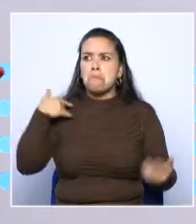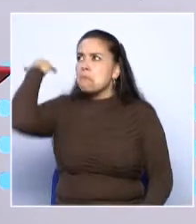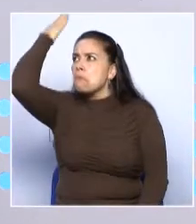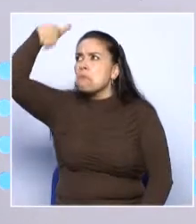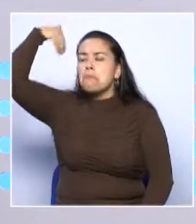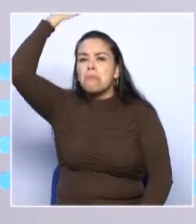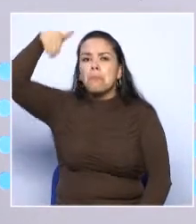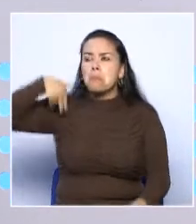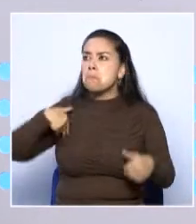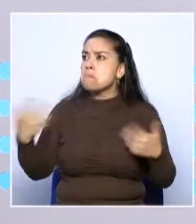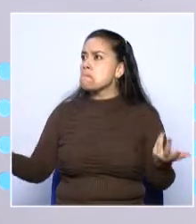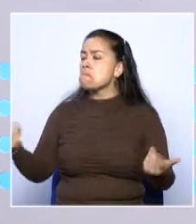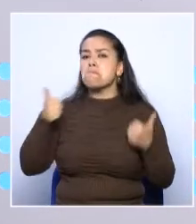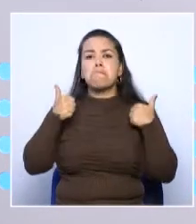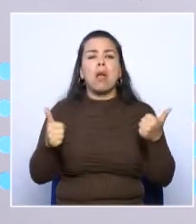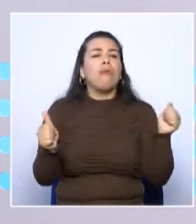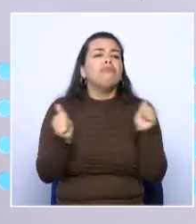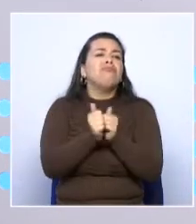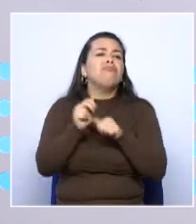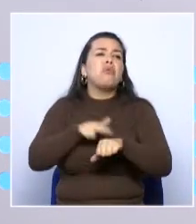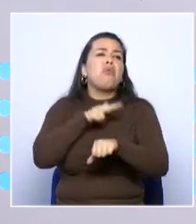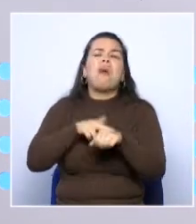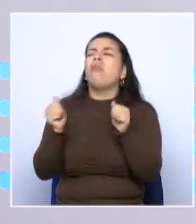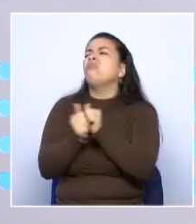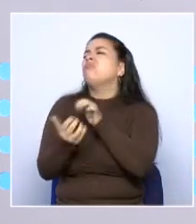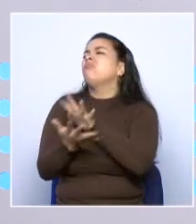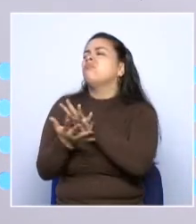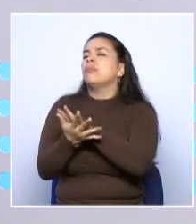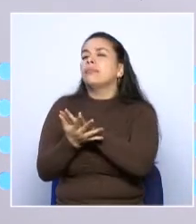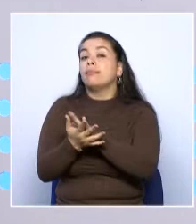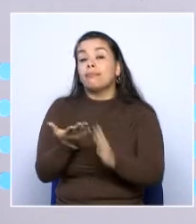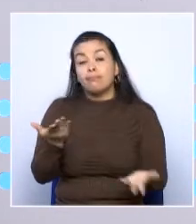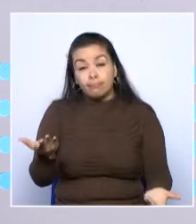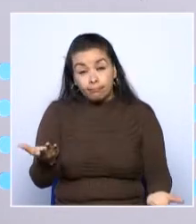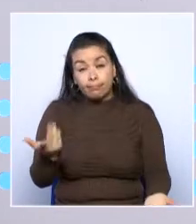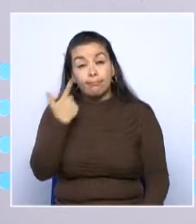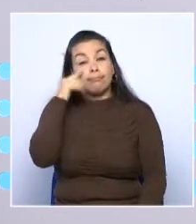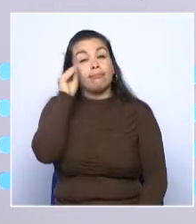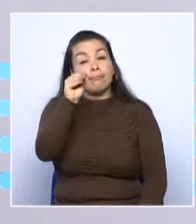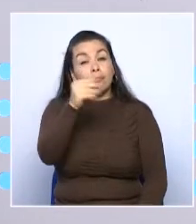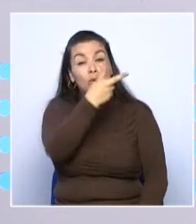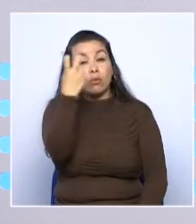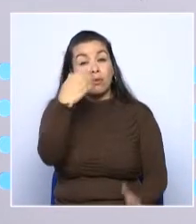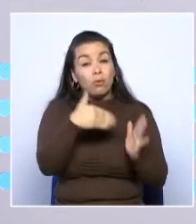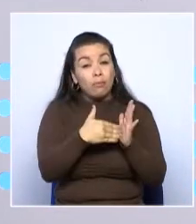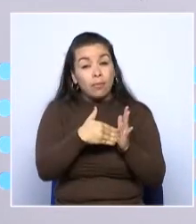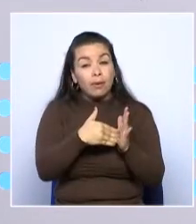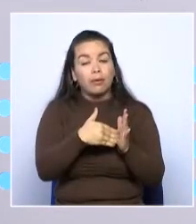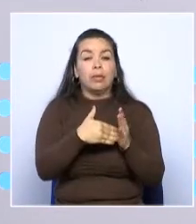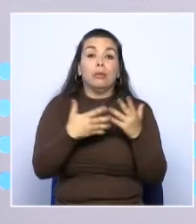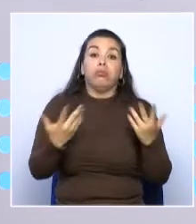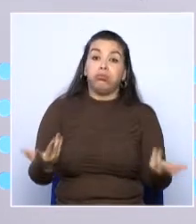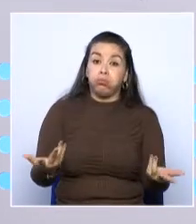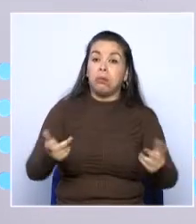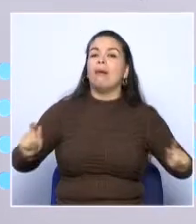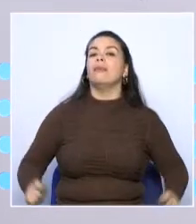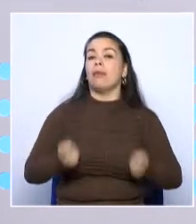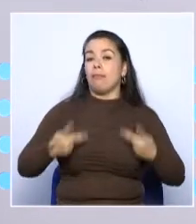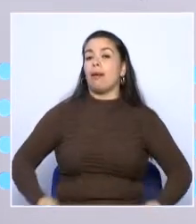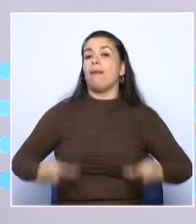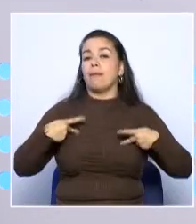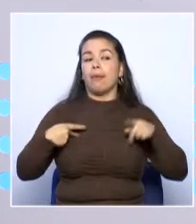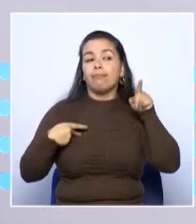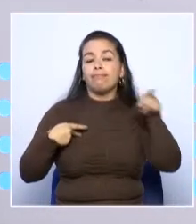tenía nada, fue de acompañante, y les aseguro que esos 200.000 pesos le van a salvar la vida a esa